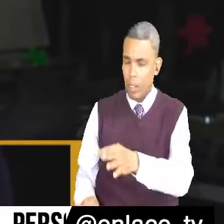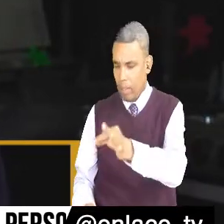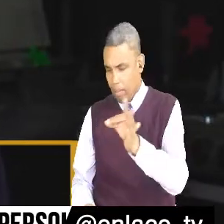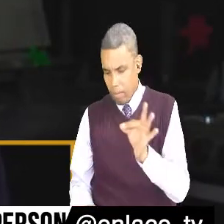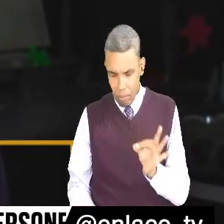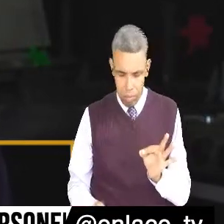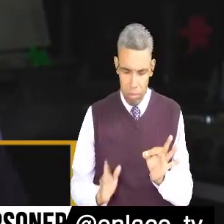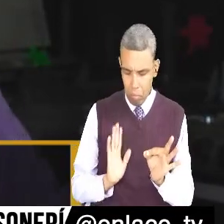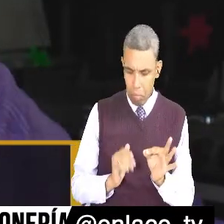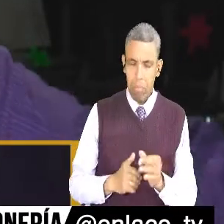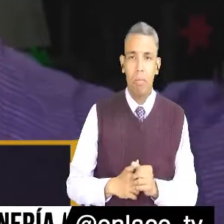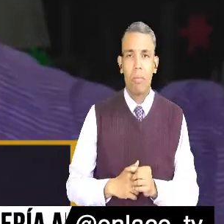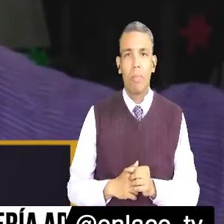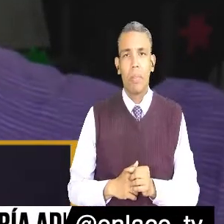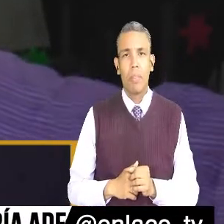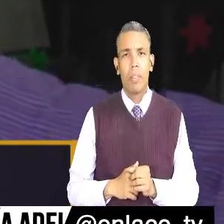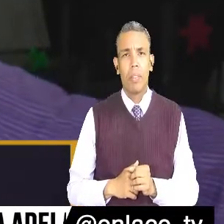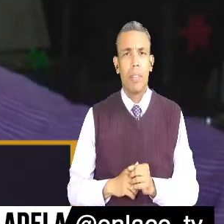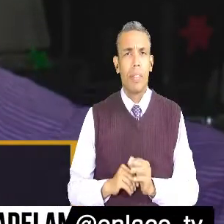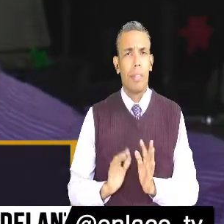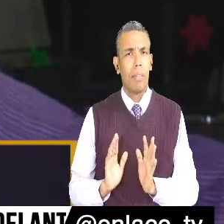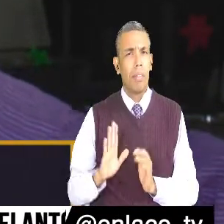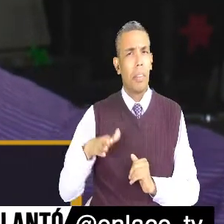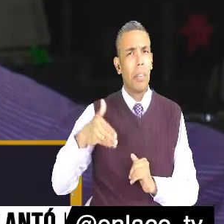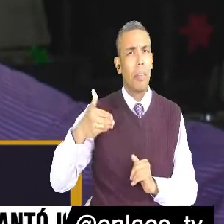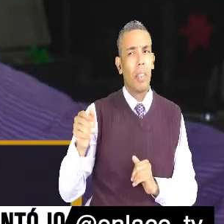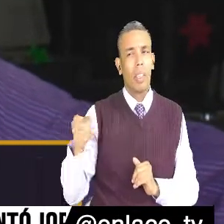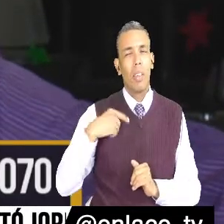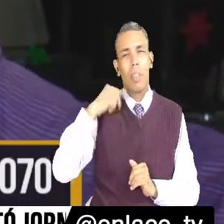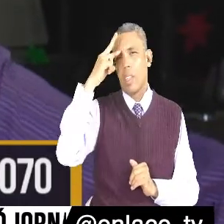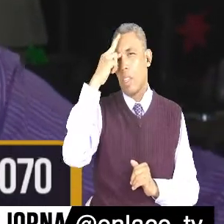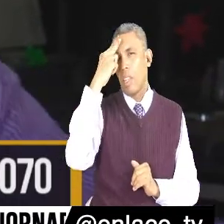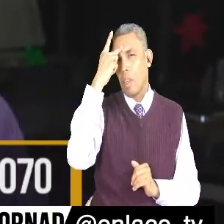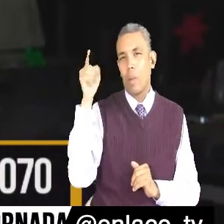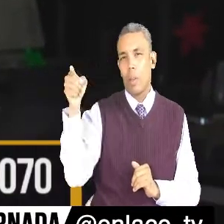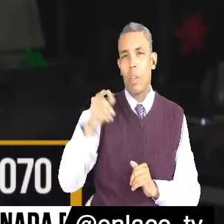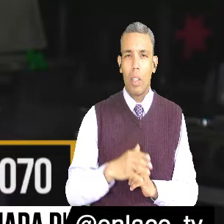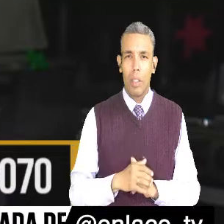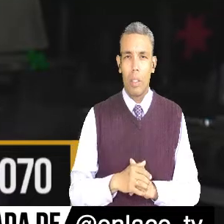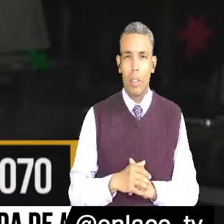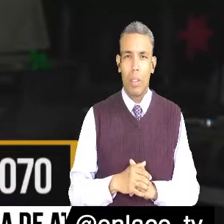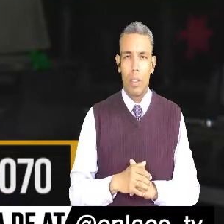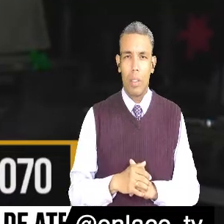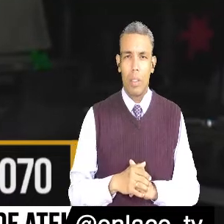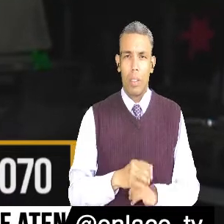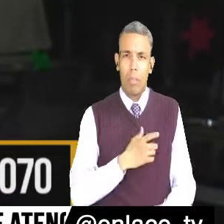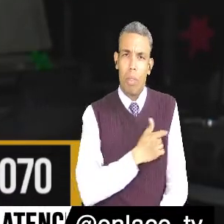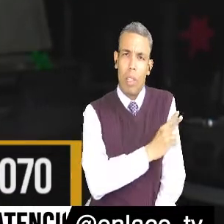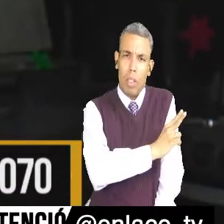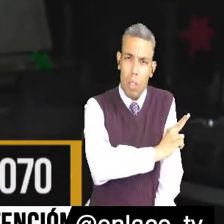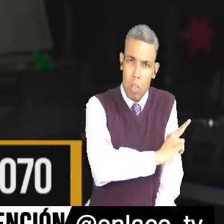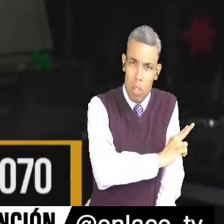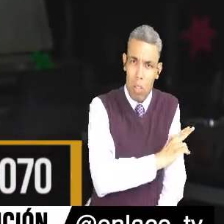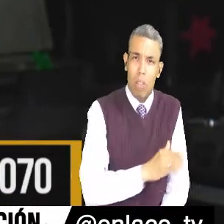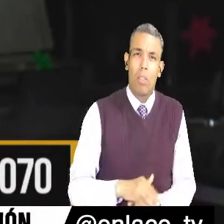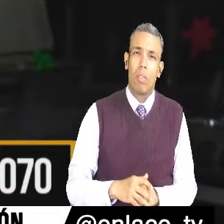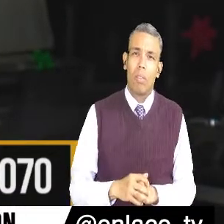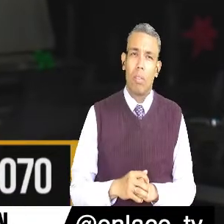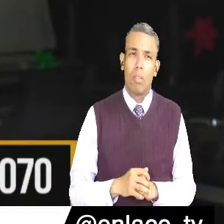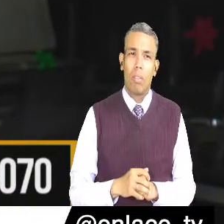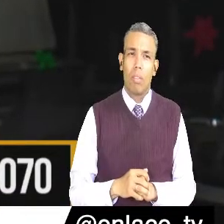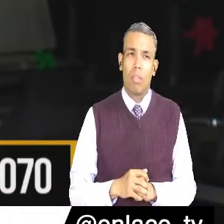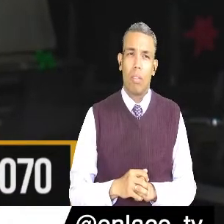en sus bodegas y ellos también cometieron un error de llamaron, los mismos delincuentes llamaron que les entregaran la mercancía